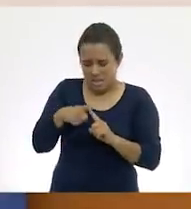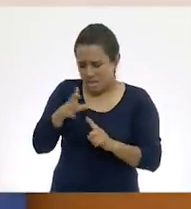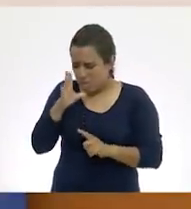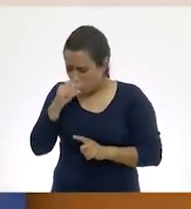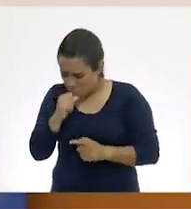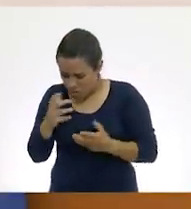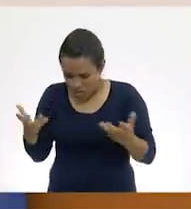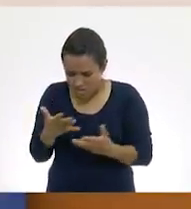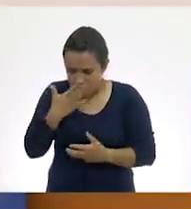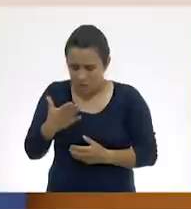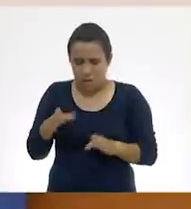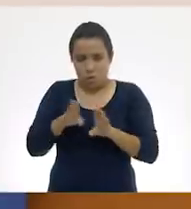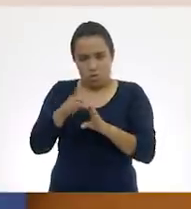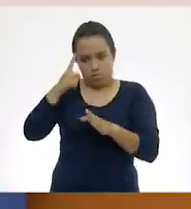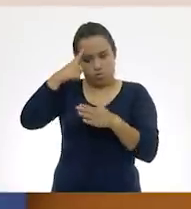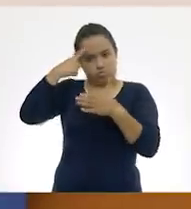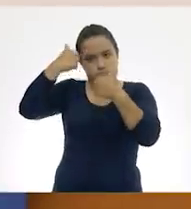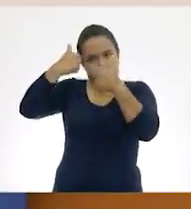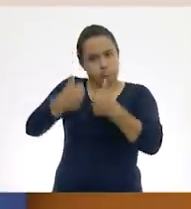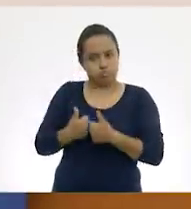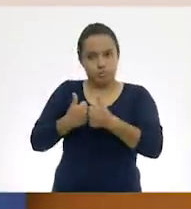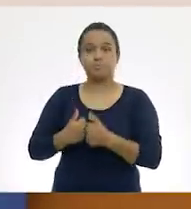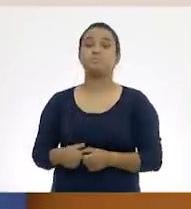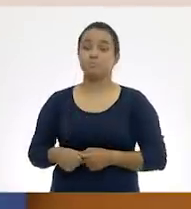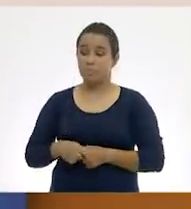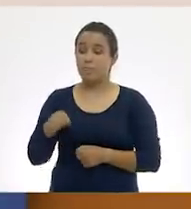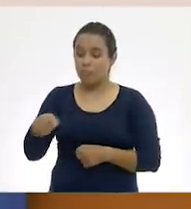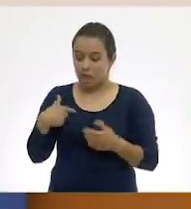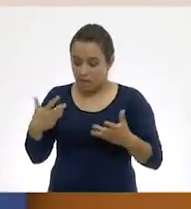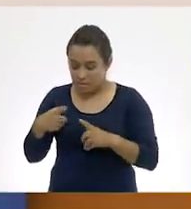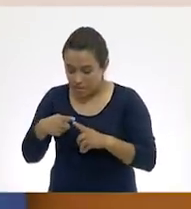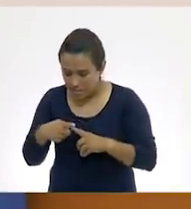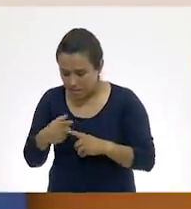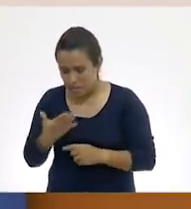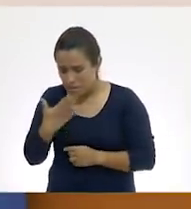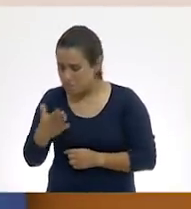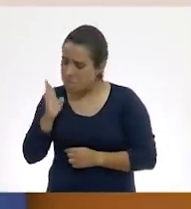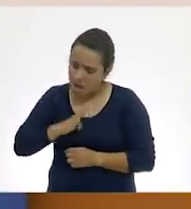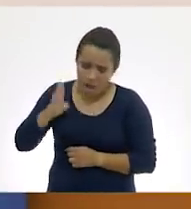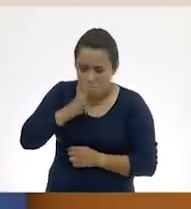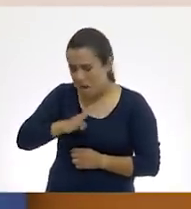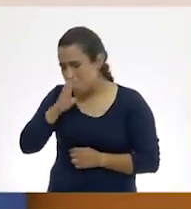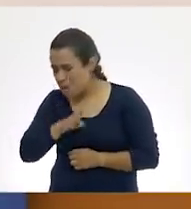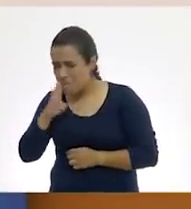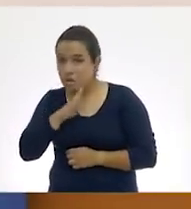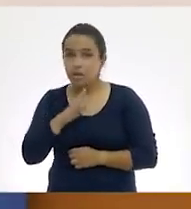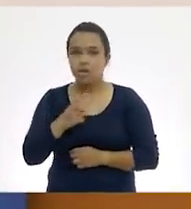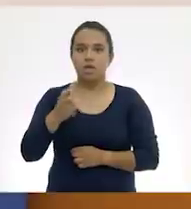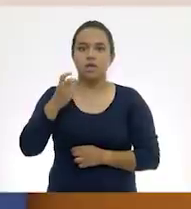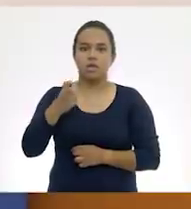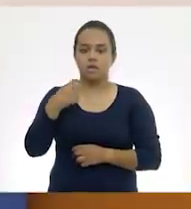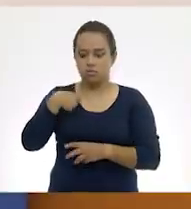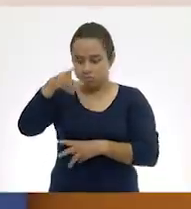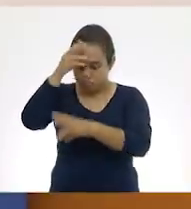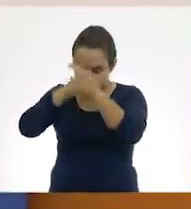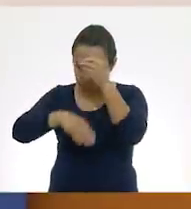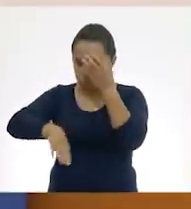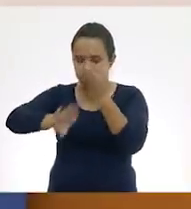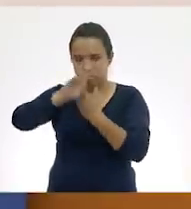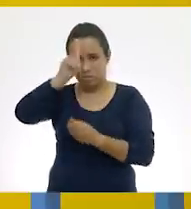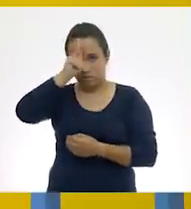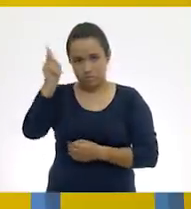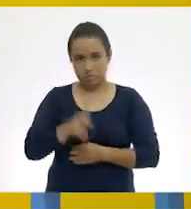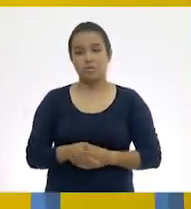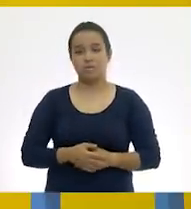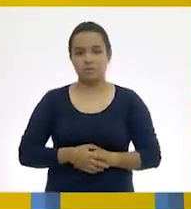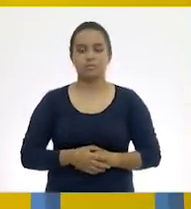la manera, paralizan. exacto, de la manera en que ellos esperarían. Claro. Y de esa manera, pues también podría afectar nuestro aprendizaje. Es cierto, sí.